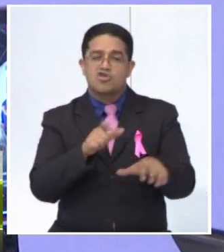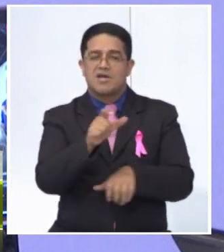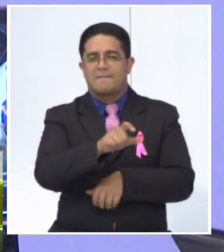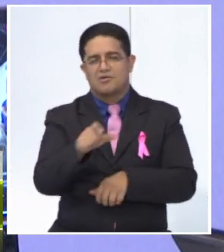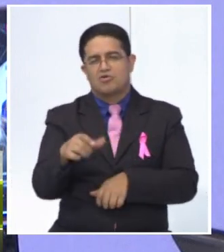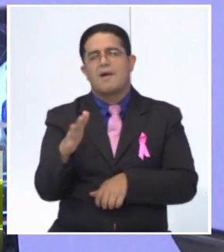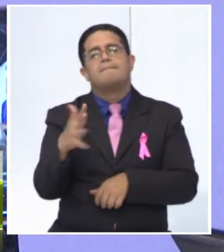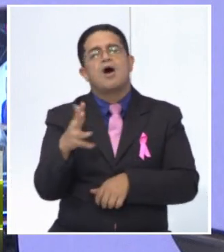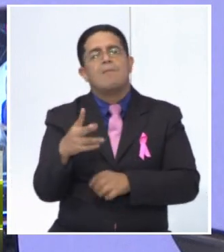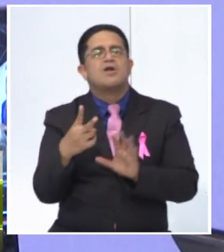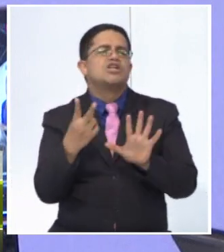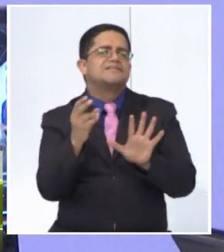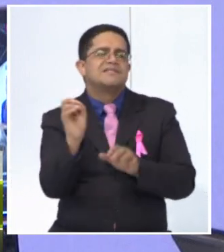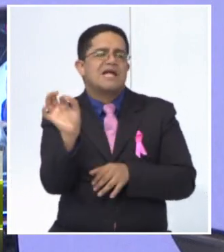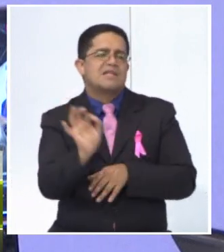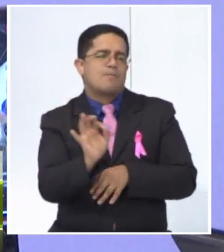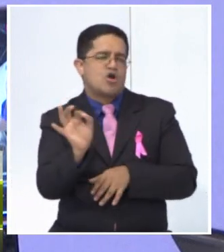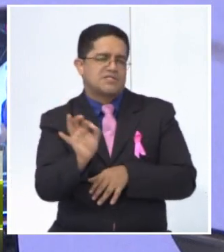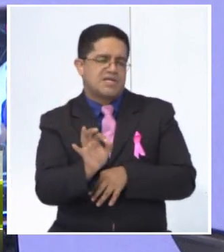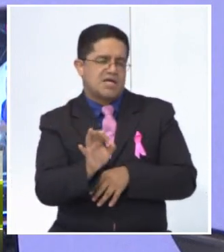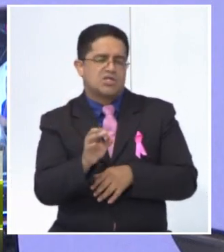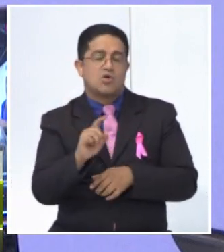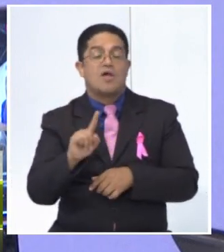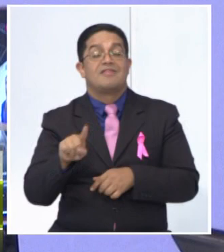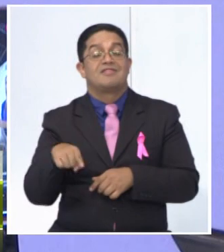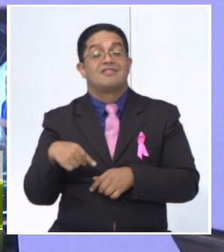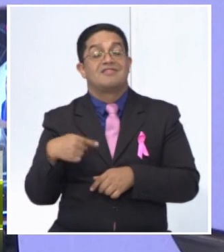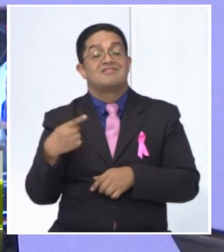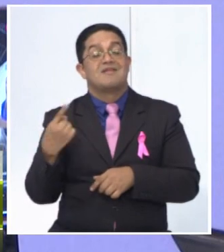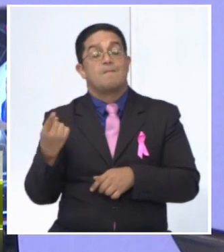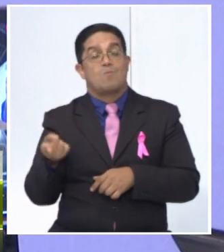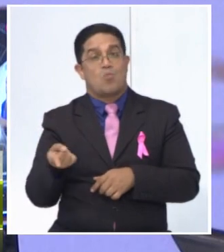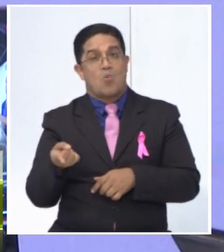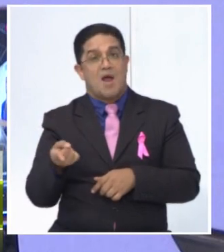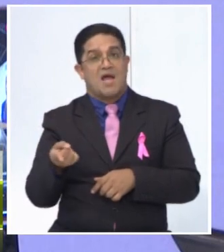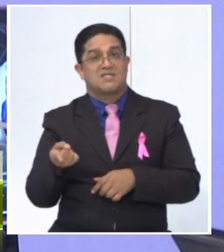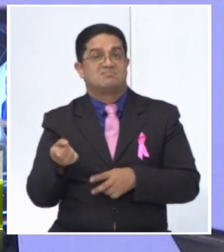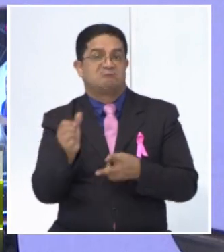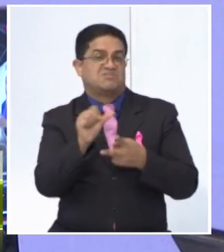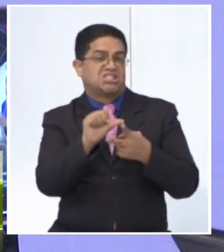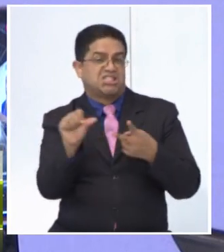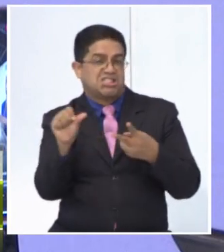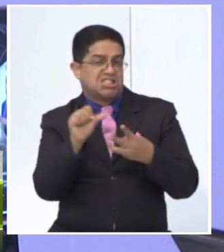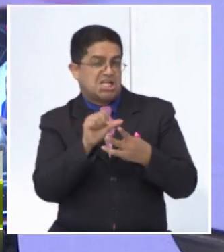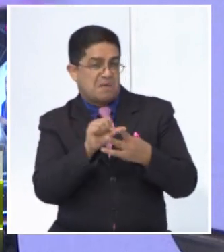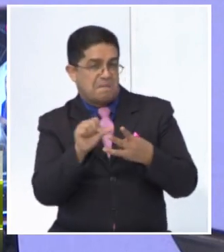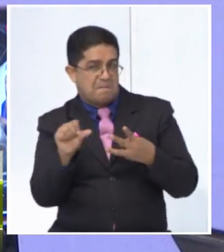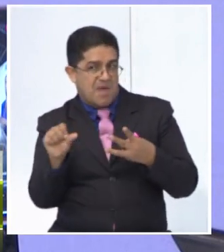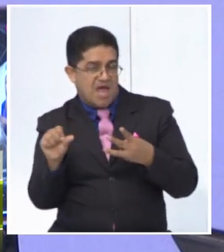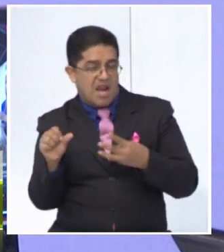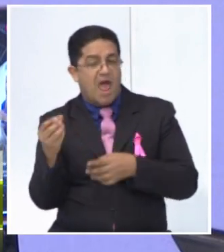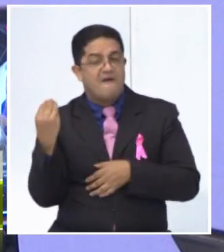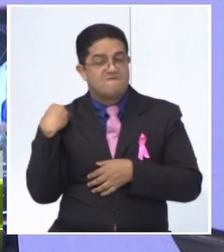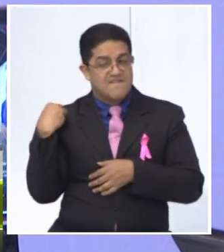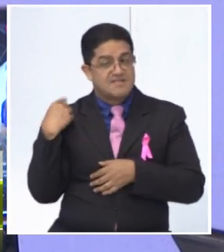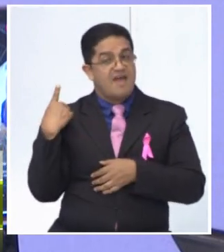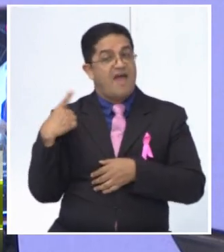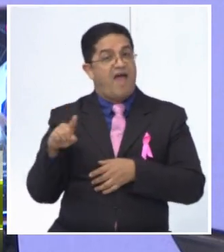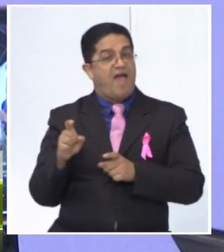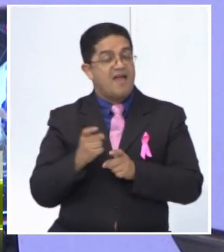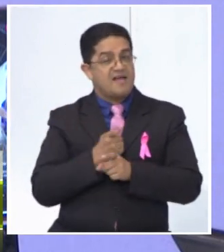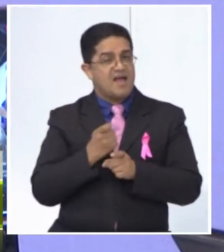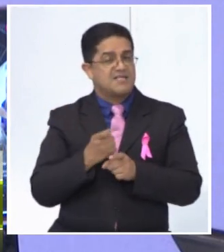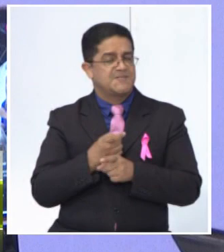un 70% de los pacientes, después de unas cuantas semanas de haber recibido su diagnóstico,